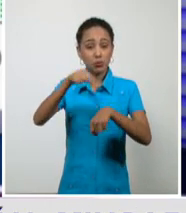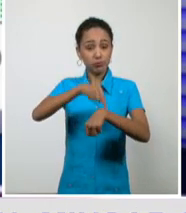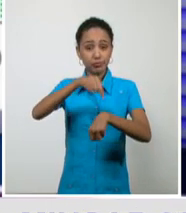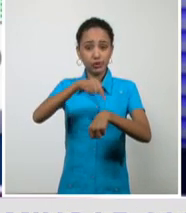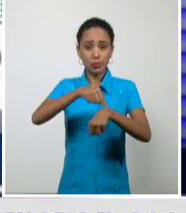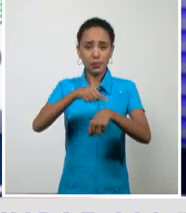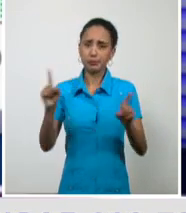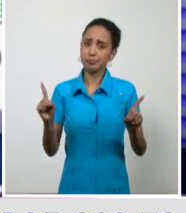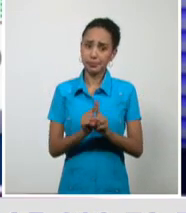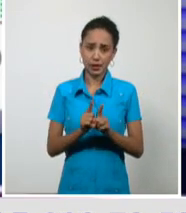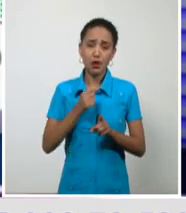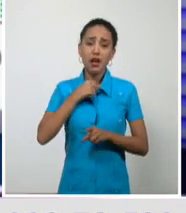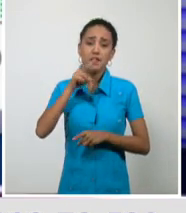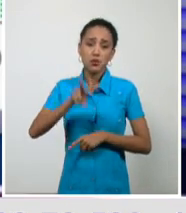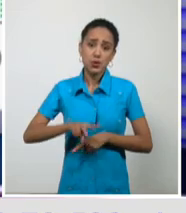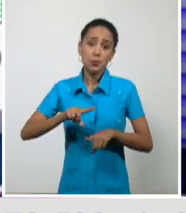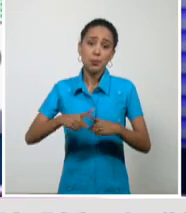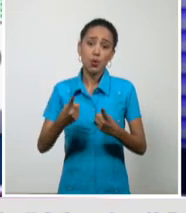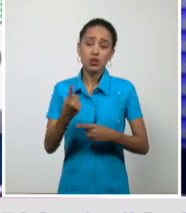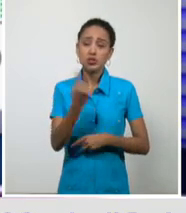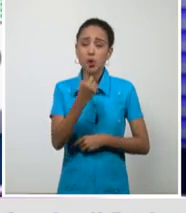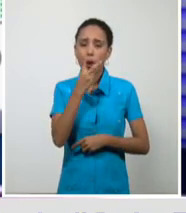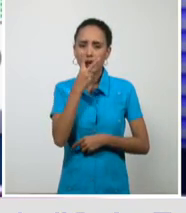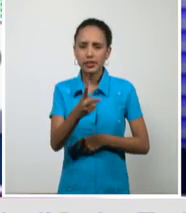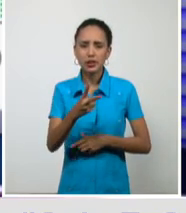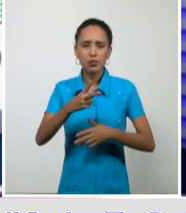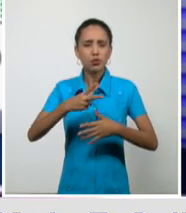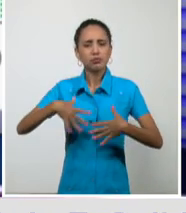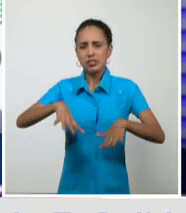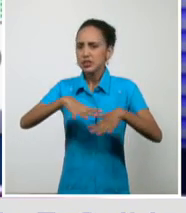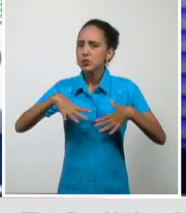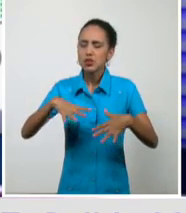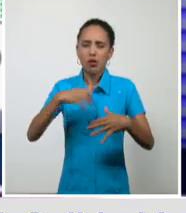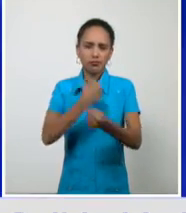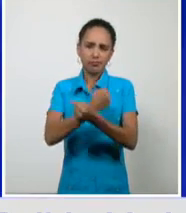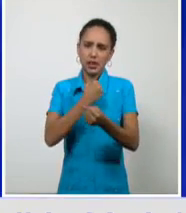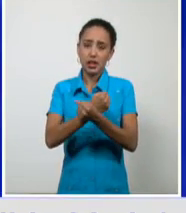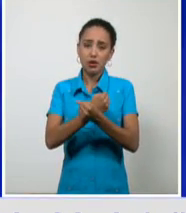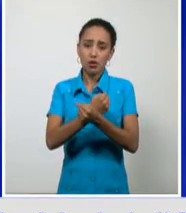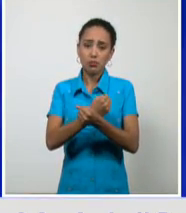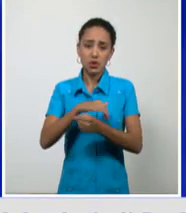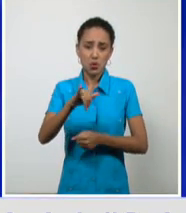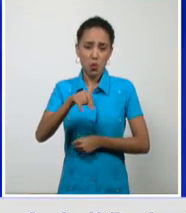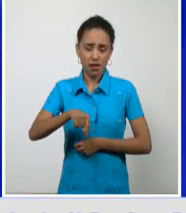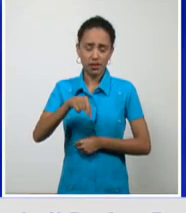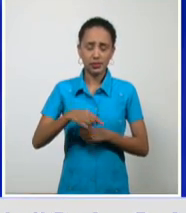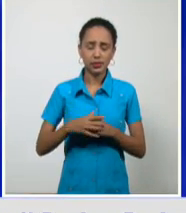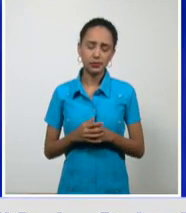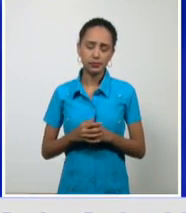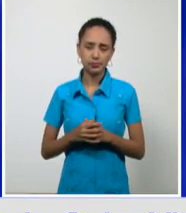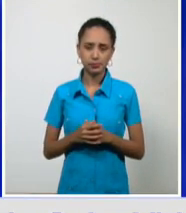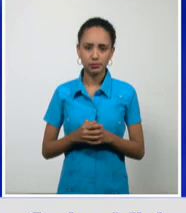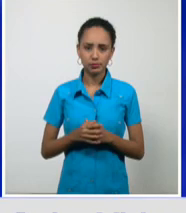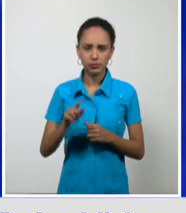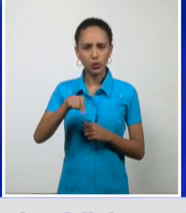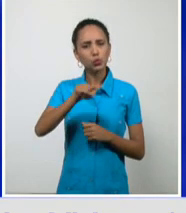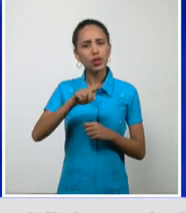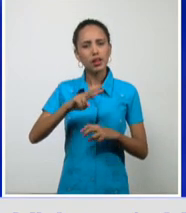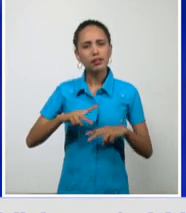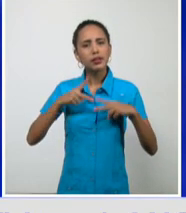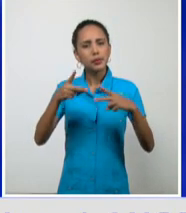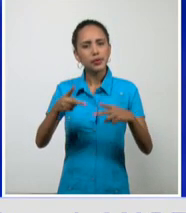reducido exclusivamente a atender situaciones particulares como esta. Ha reiterado en varias oportunidades que